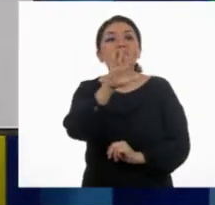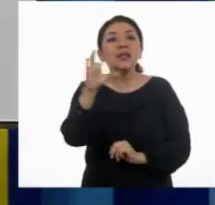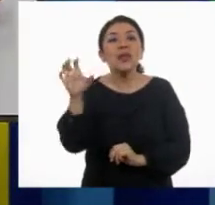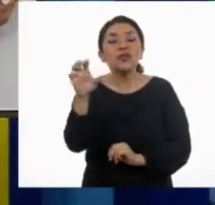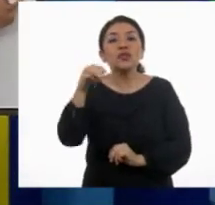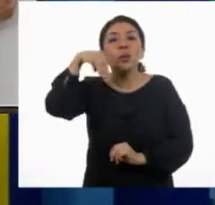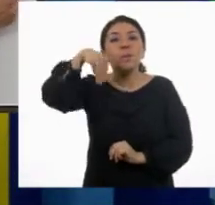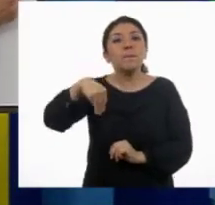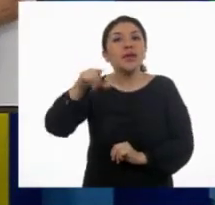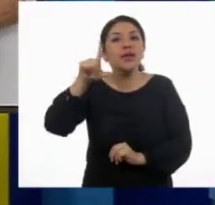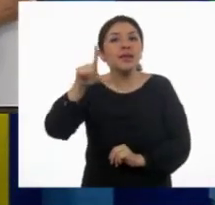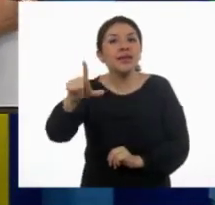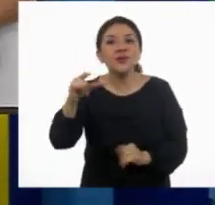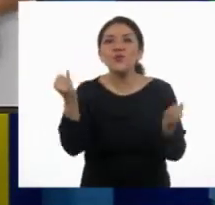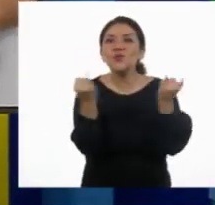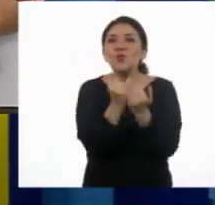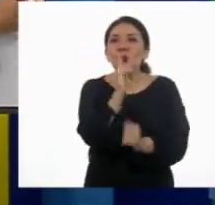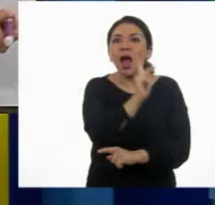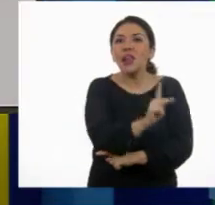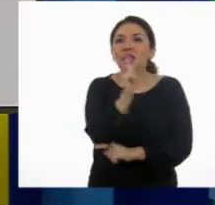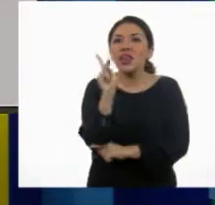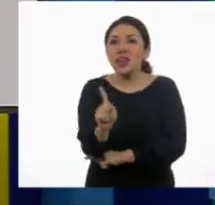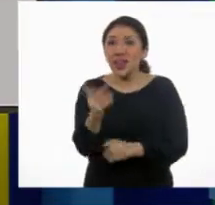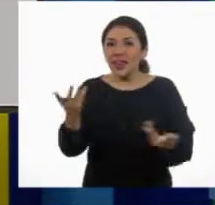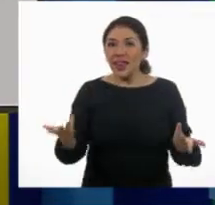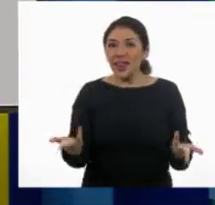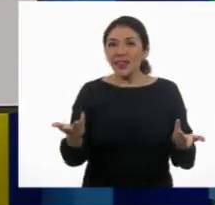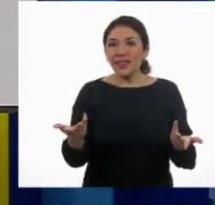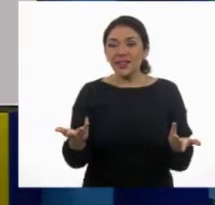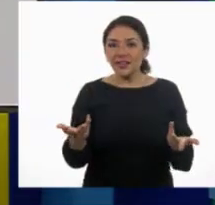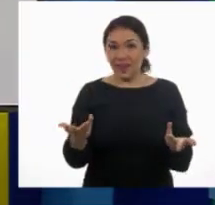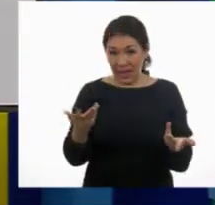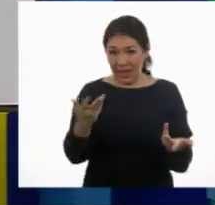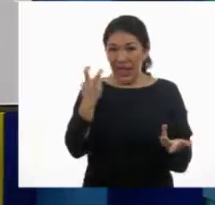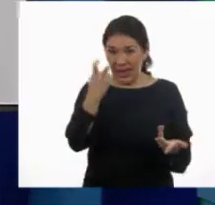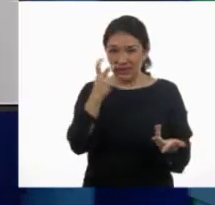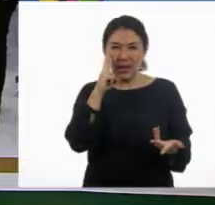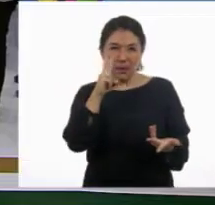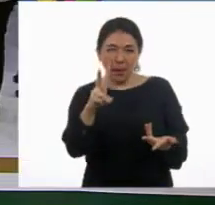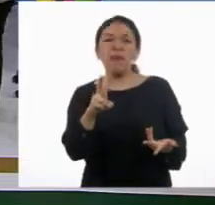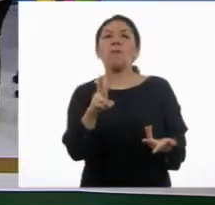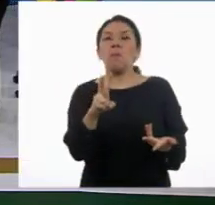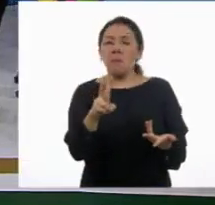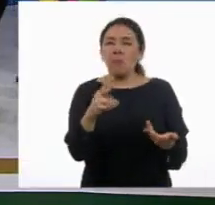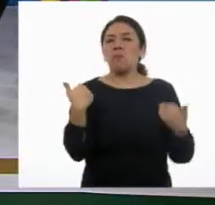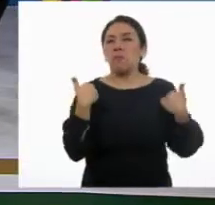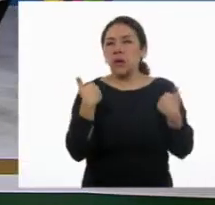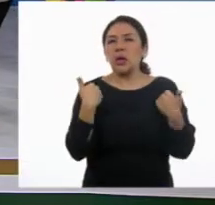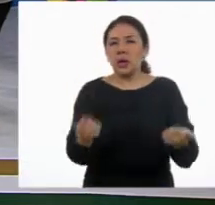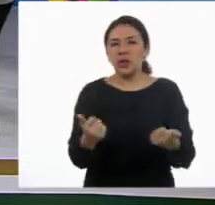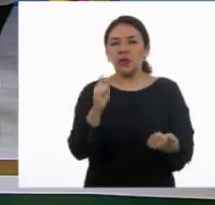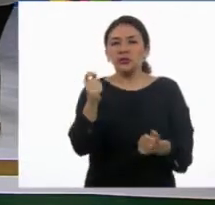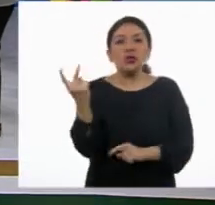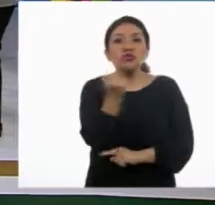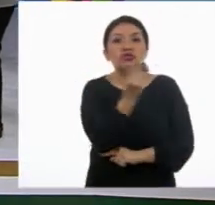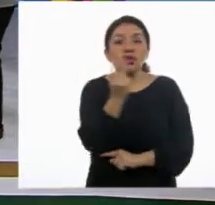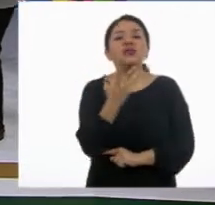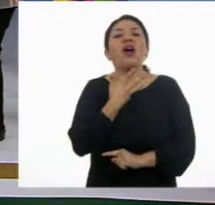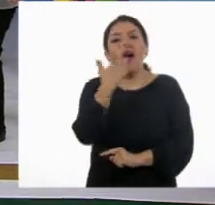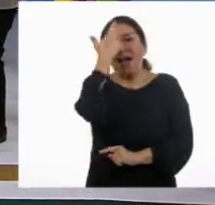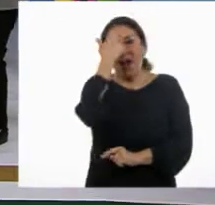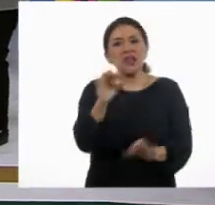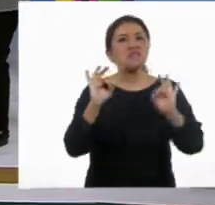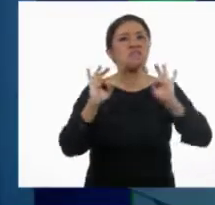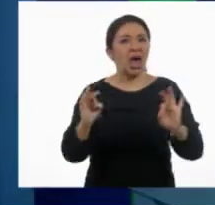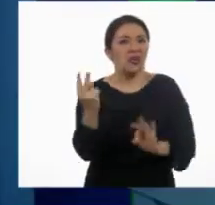1.500 mililitros. Ah, hasta correcto. Aquí podemos decir que ambos tienen la